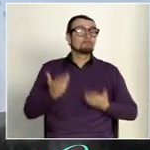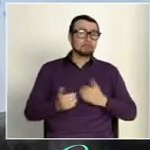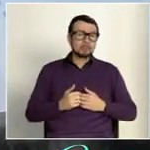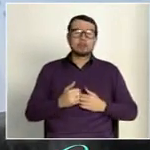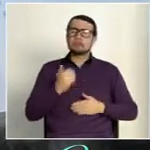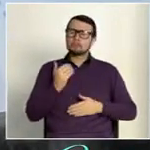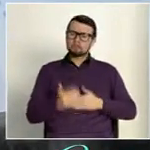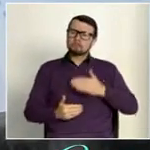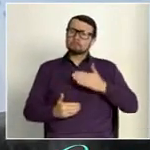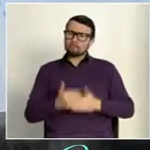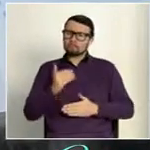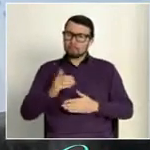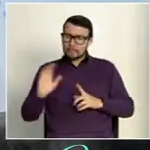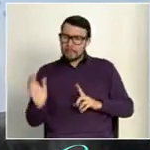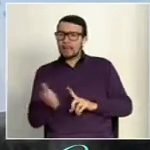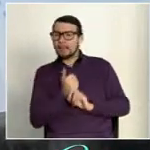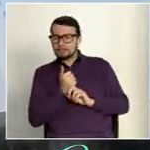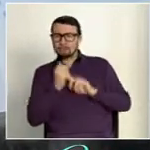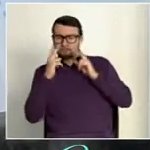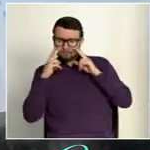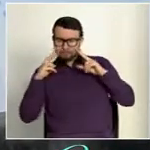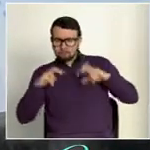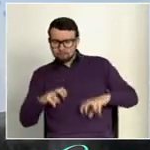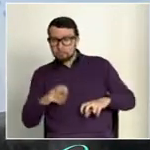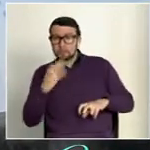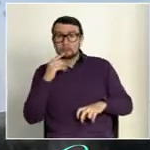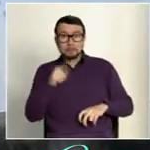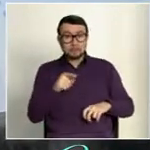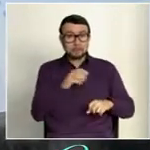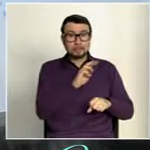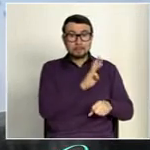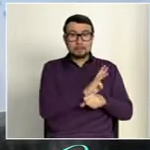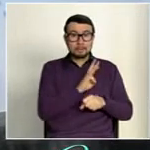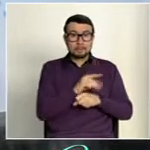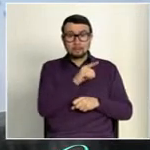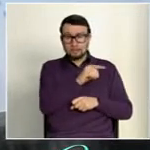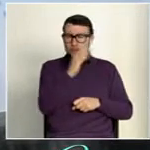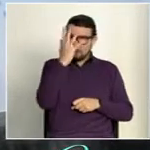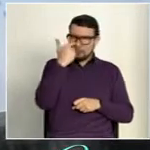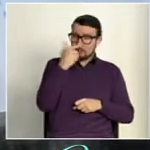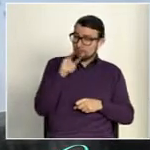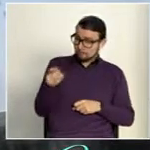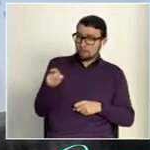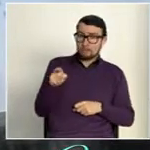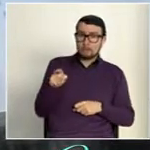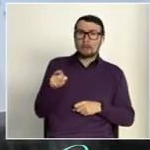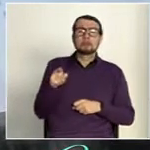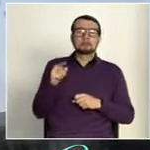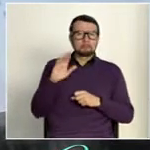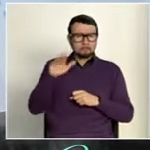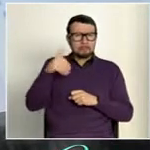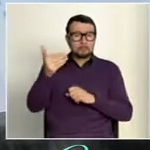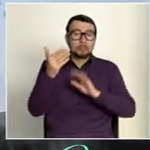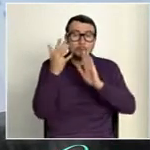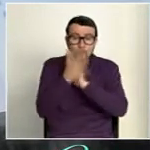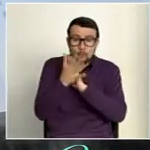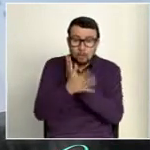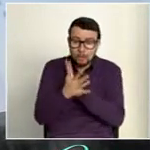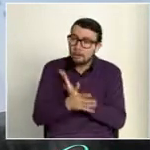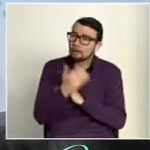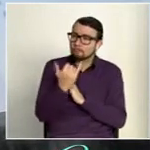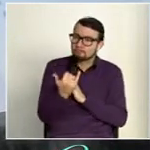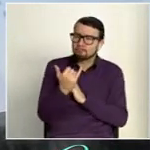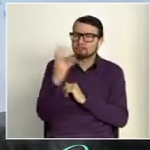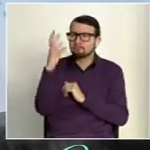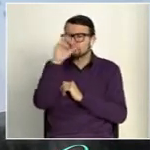descubriendo. De hecho, se puede, en la página de Facebook del Dr. Rojas, vamos a subir información para que ustedes tengan